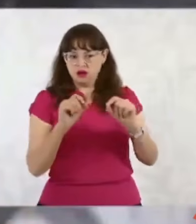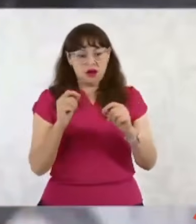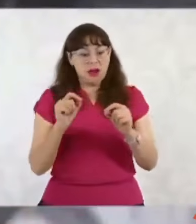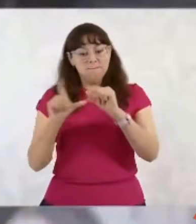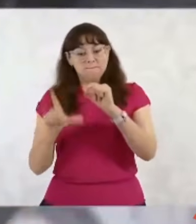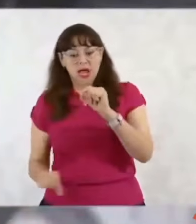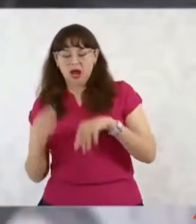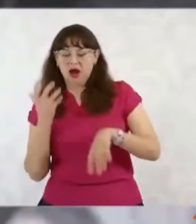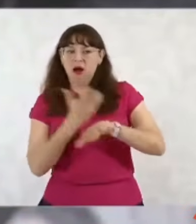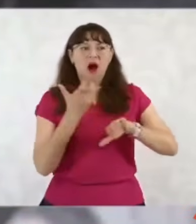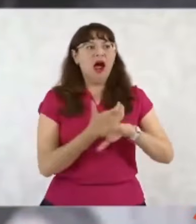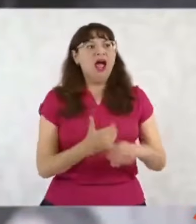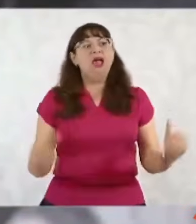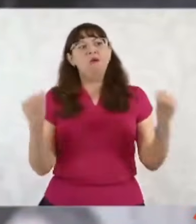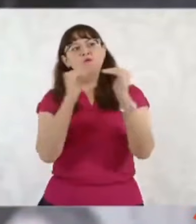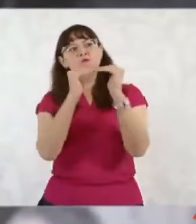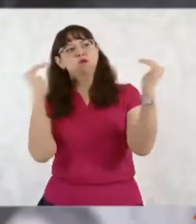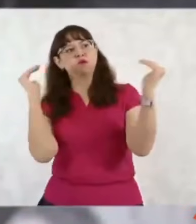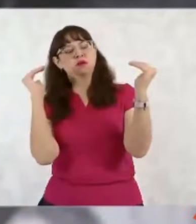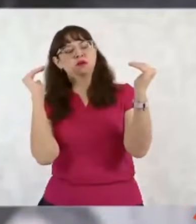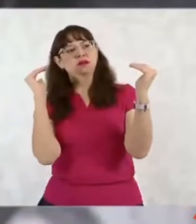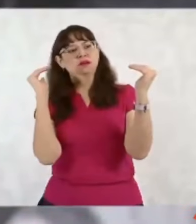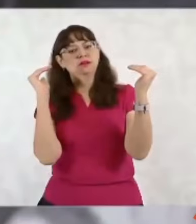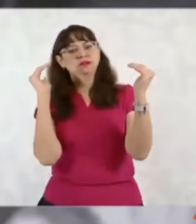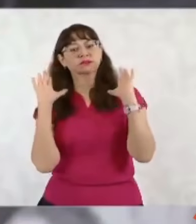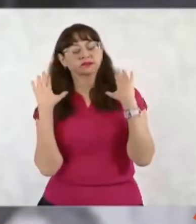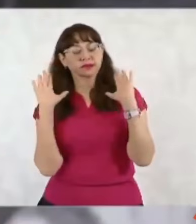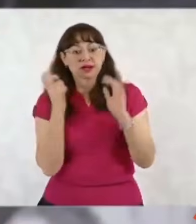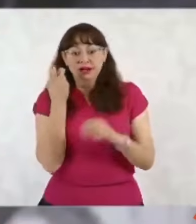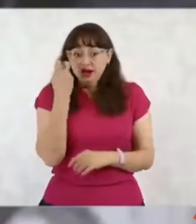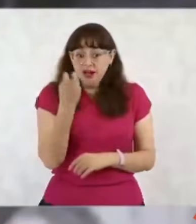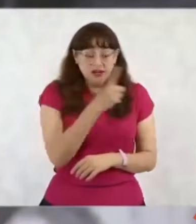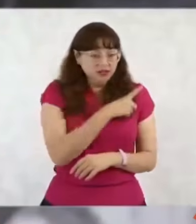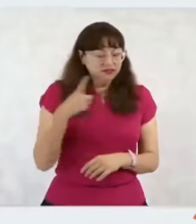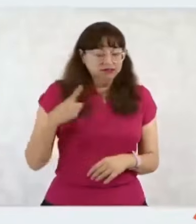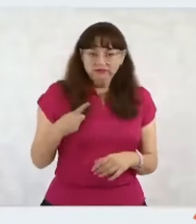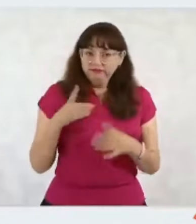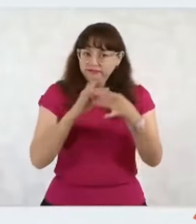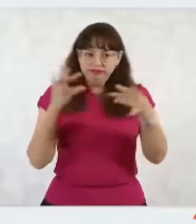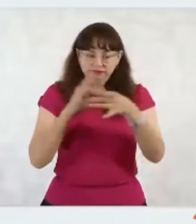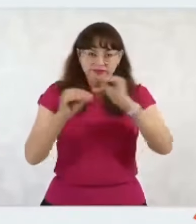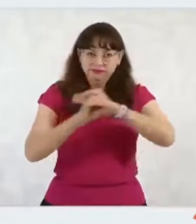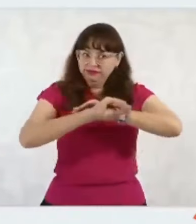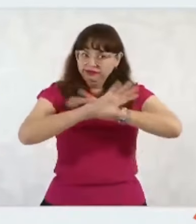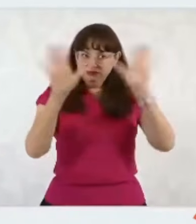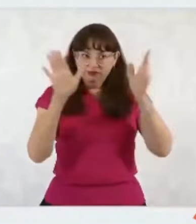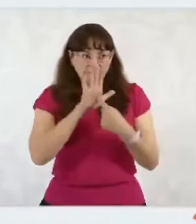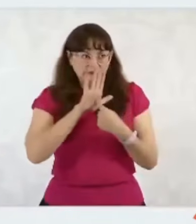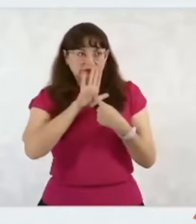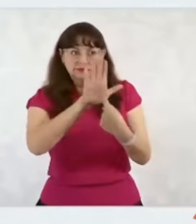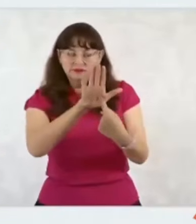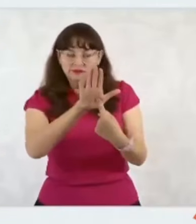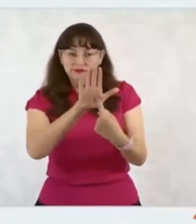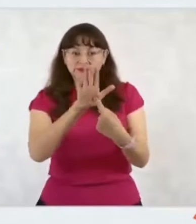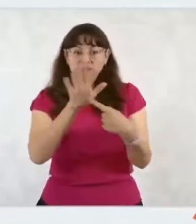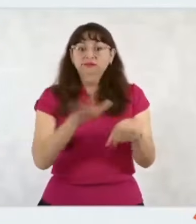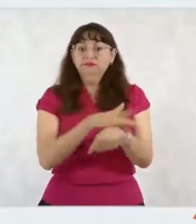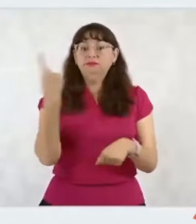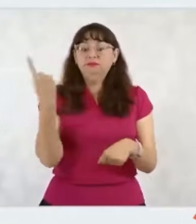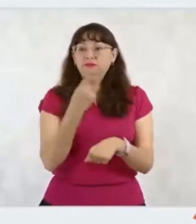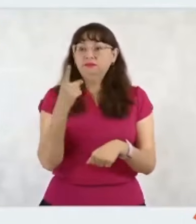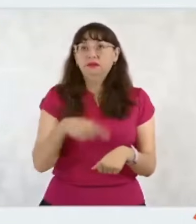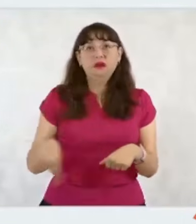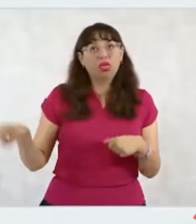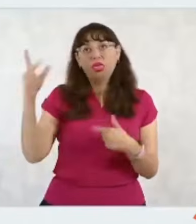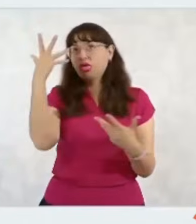Entonces, eso es lo que está pasando. Y tiene que ser muy claro, porque si no, pues entonces nos podemos dejar llevar